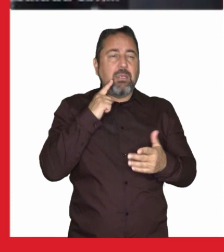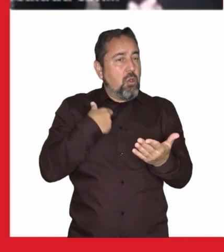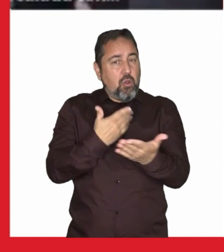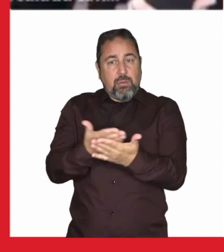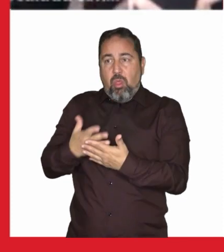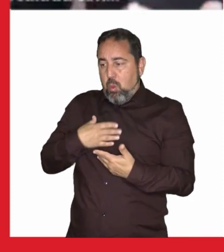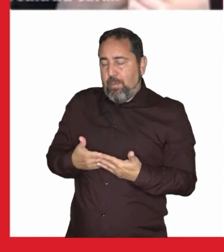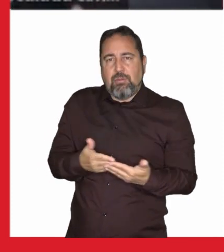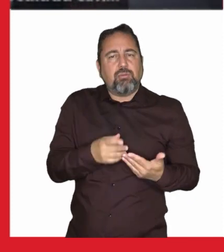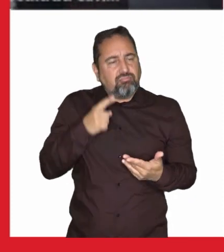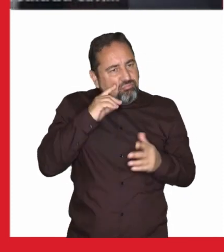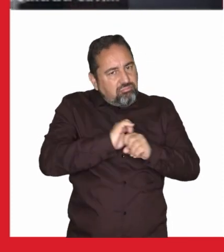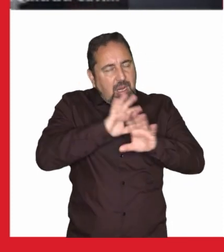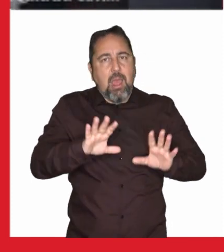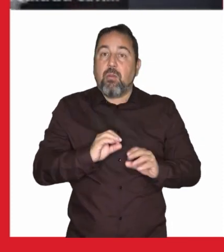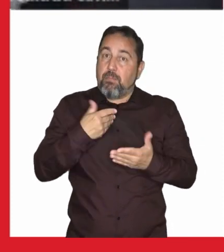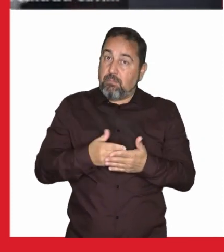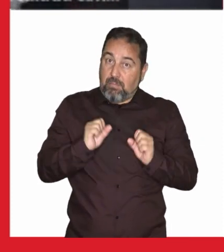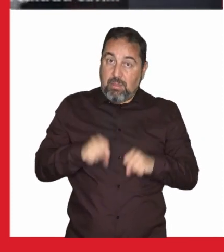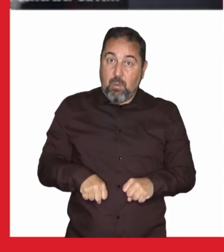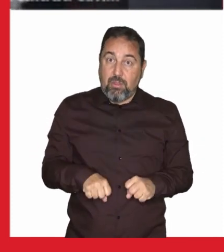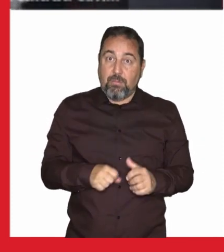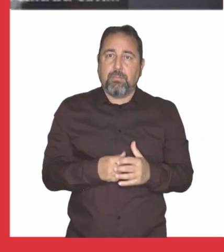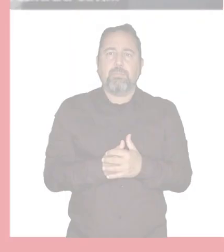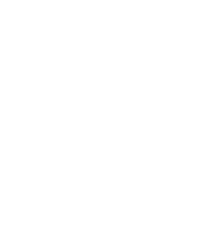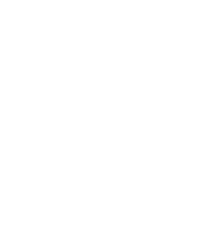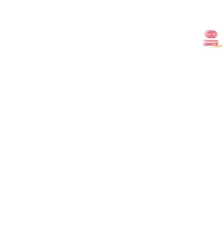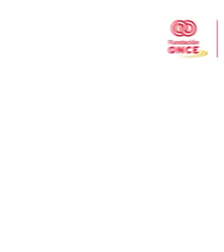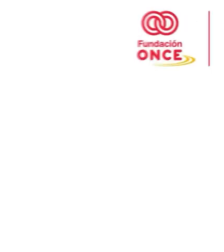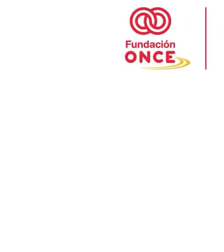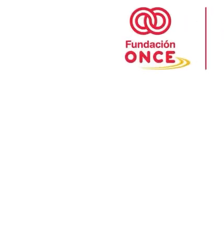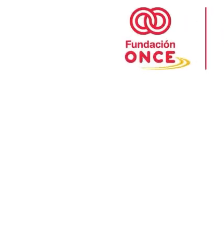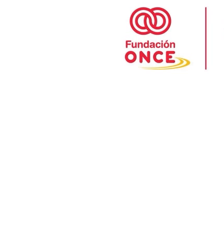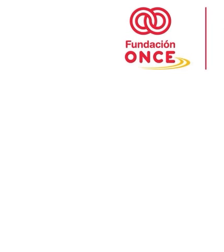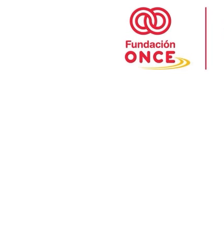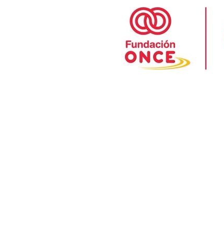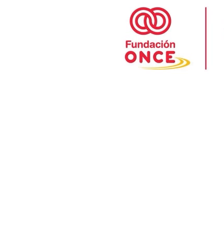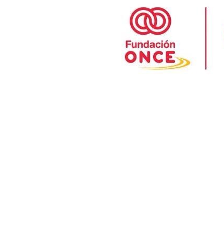Y eso tiene que estar contemplado en estos documentos. ¿De acuerdo?